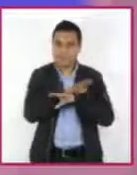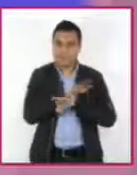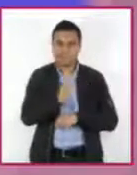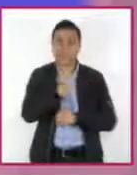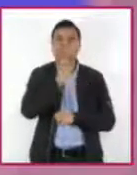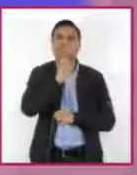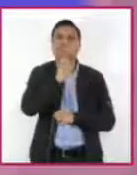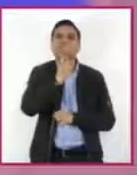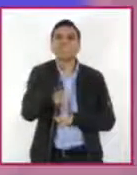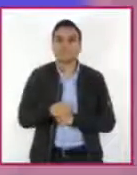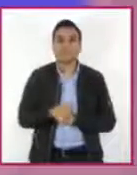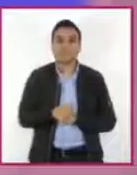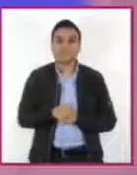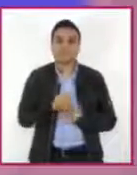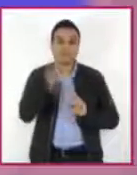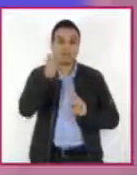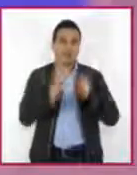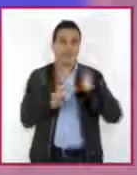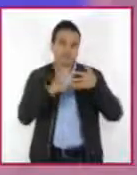La Revolución Industrial.